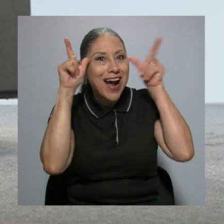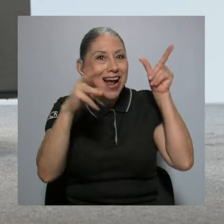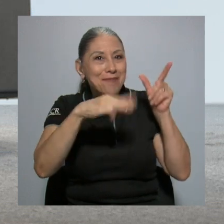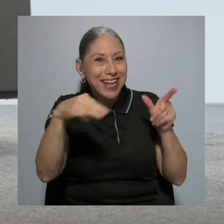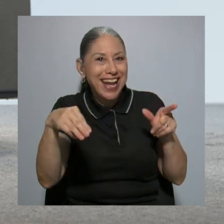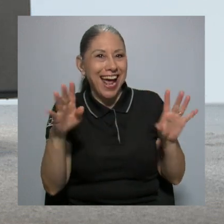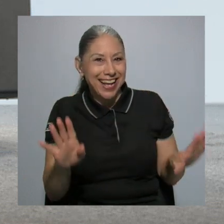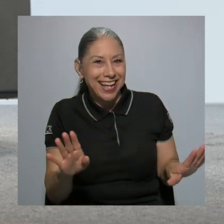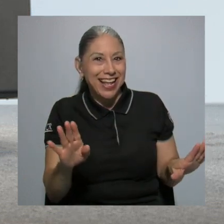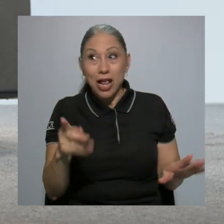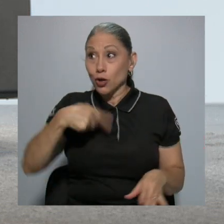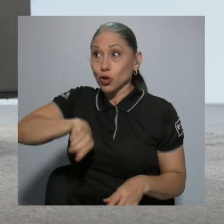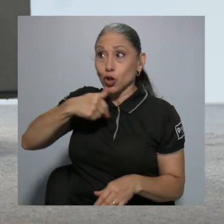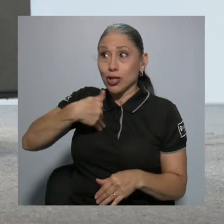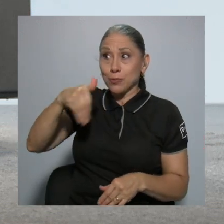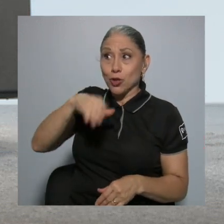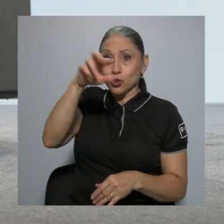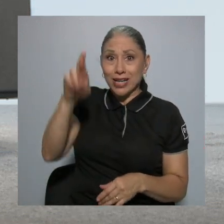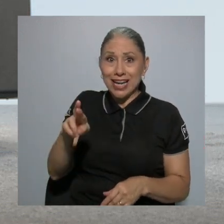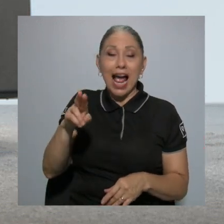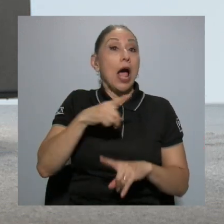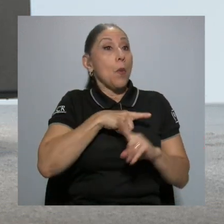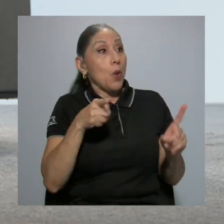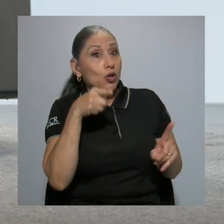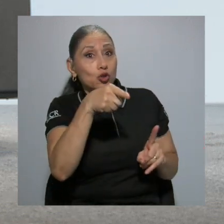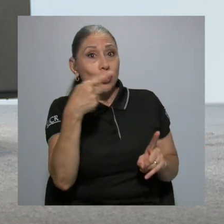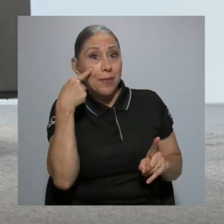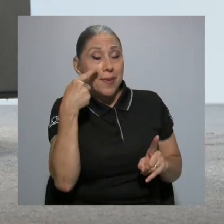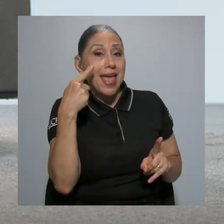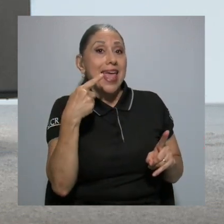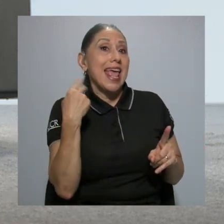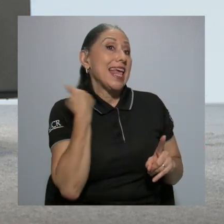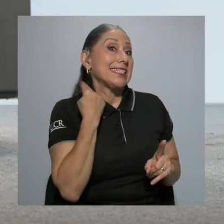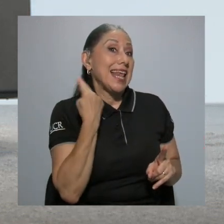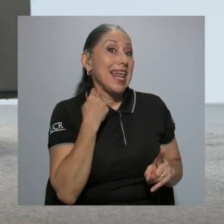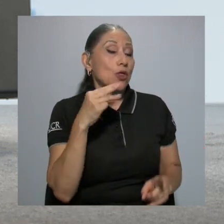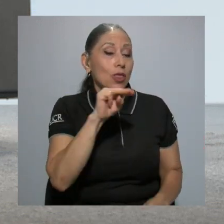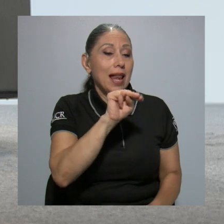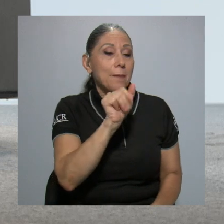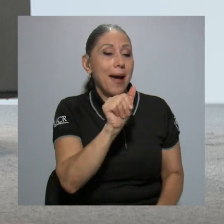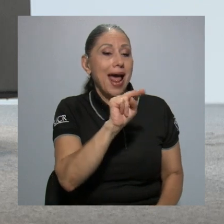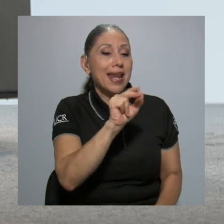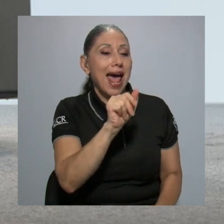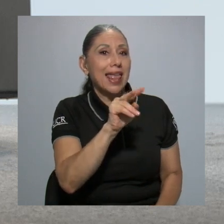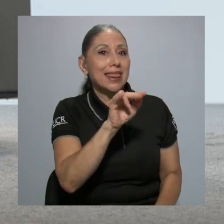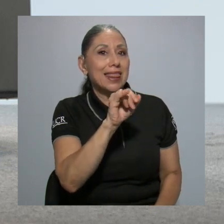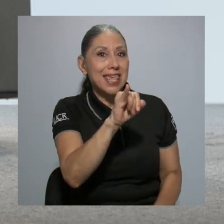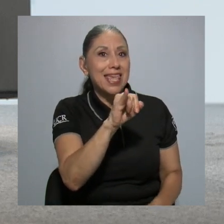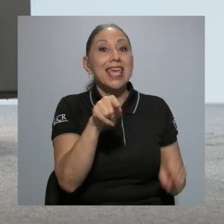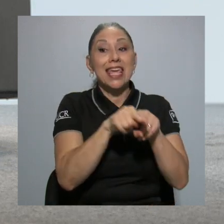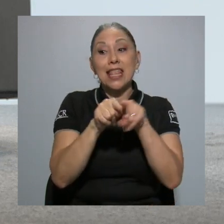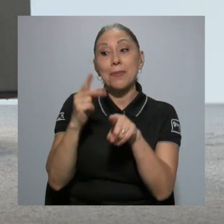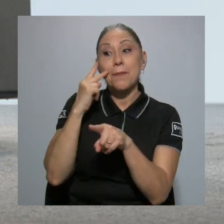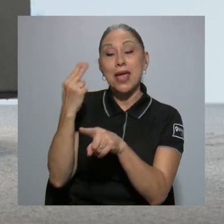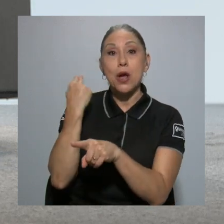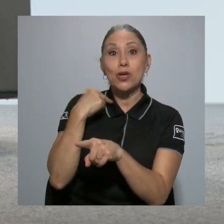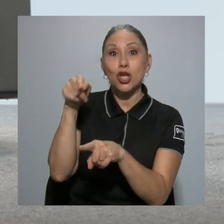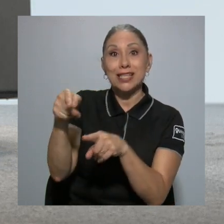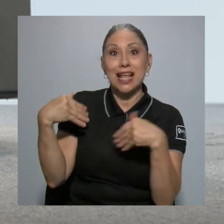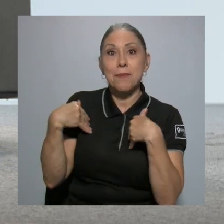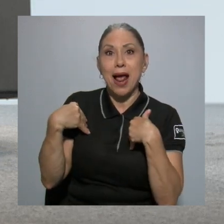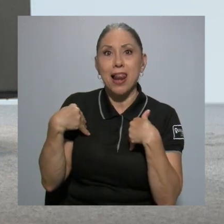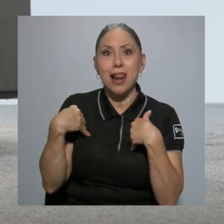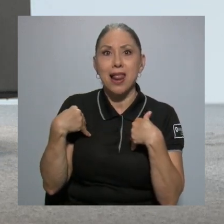agarras el esqueleto del manatí y agarras mi esqueleto, tienen unos patrones que los acerca, sin embargo no tiene uno nada que ver con el otro.